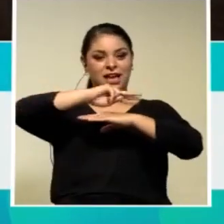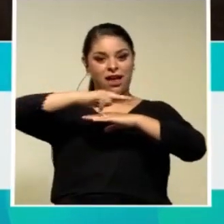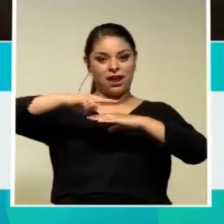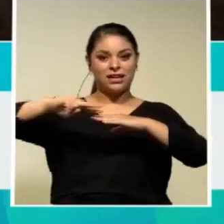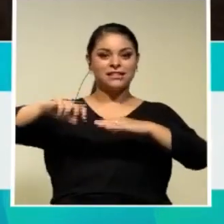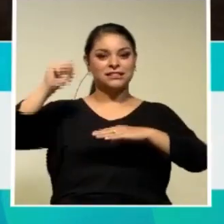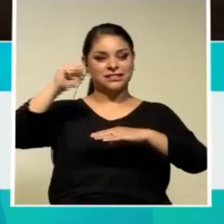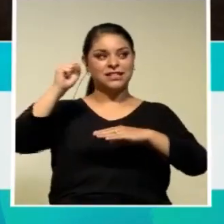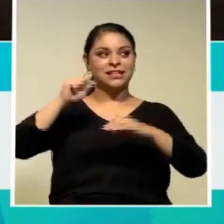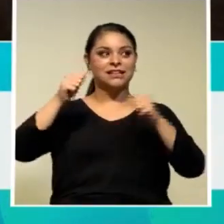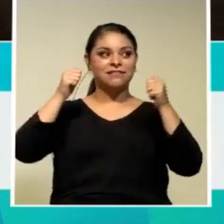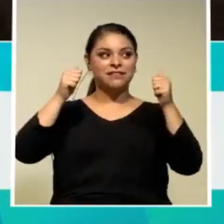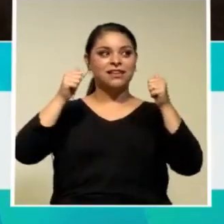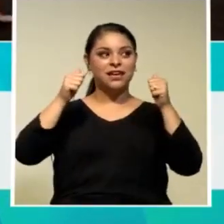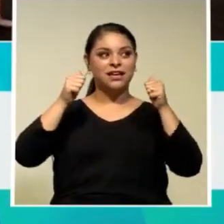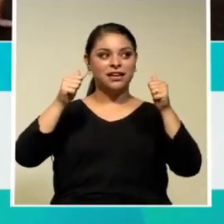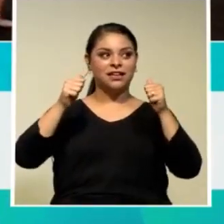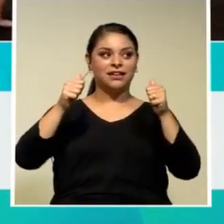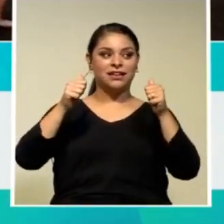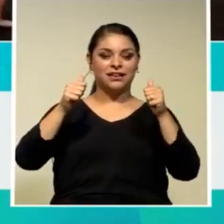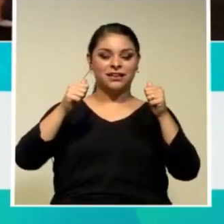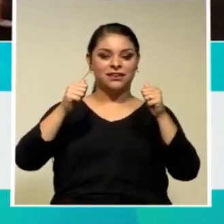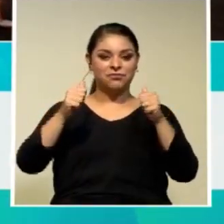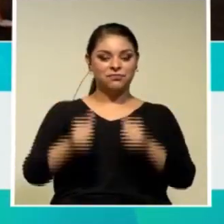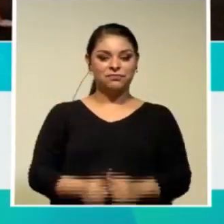Empecemos, al este en las piernas. Ay, yo creo que se quedó prensada la niña.